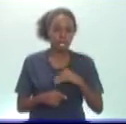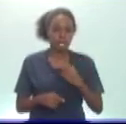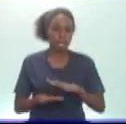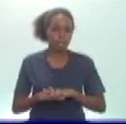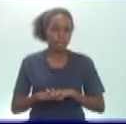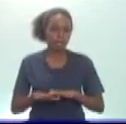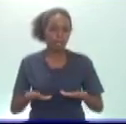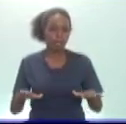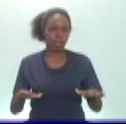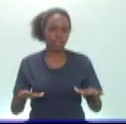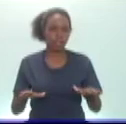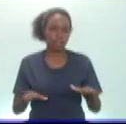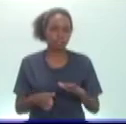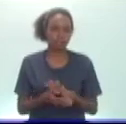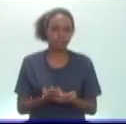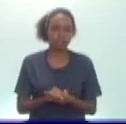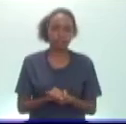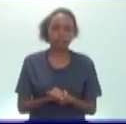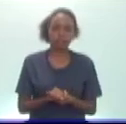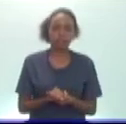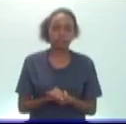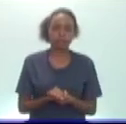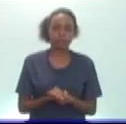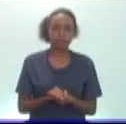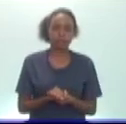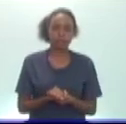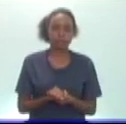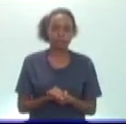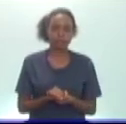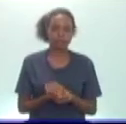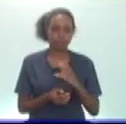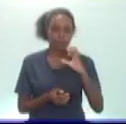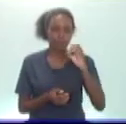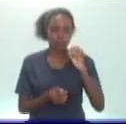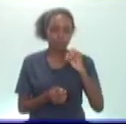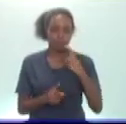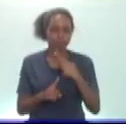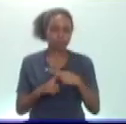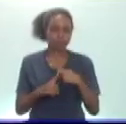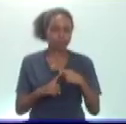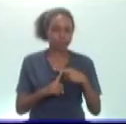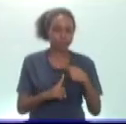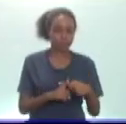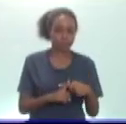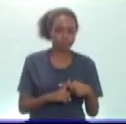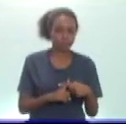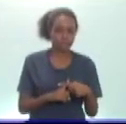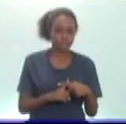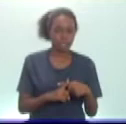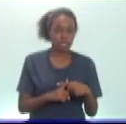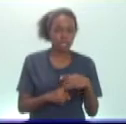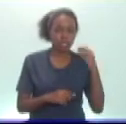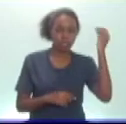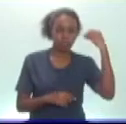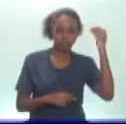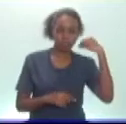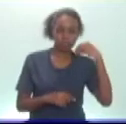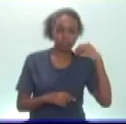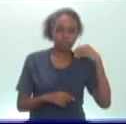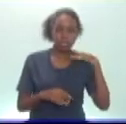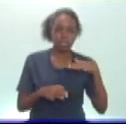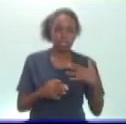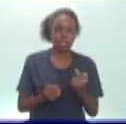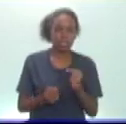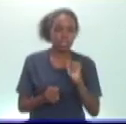3, 6 por 3, 18, adicionamos los dos ceros. El estimado es de 1800. Tengan presente que en este caso estamos hablando